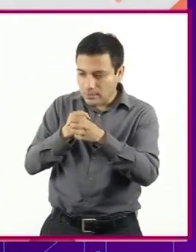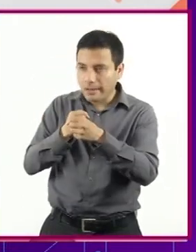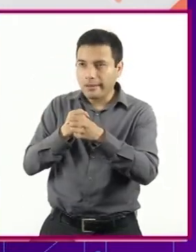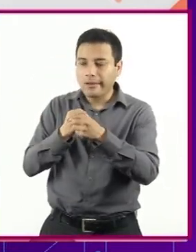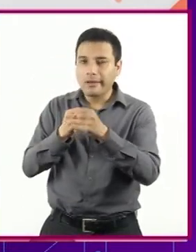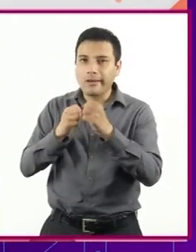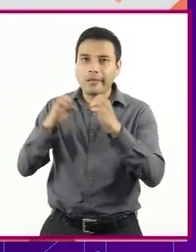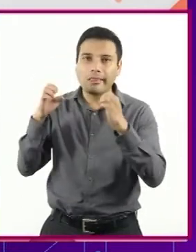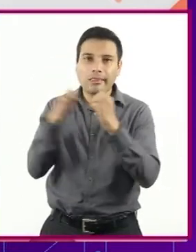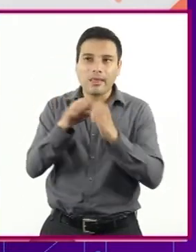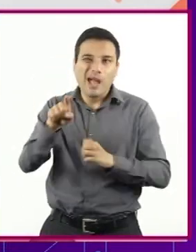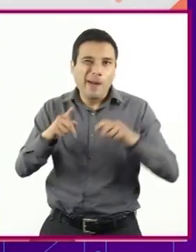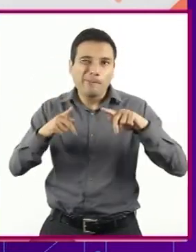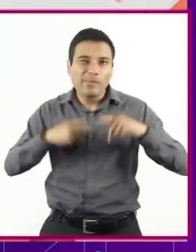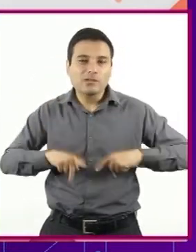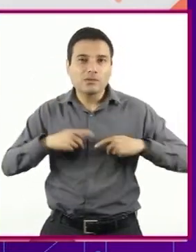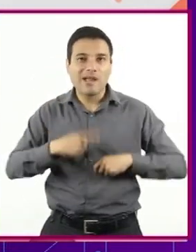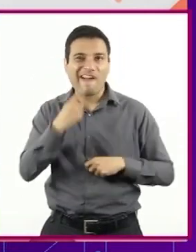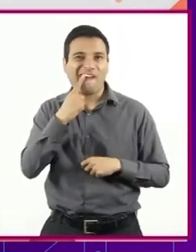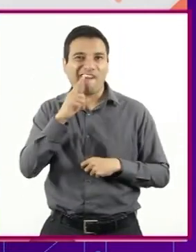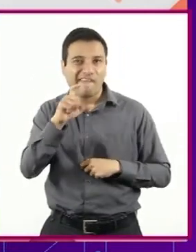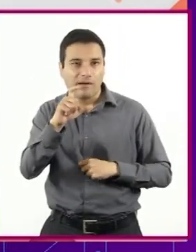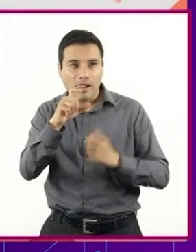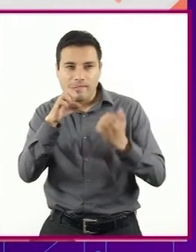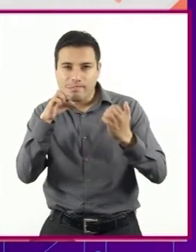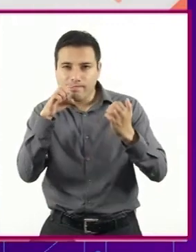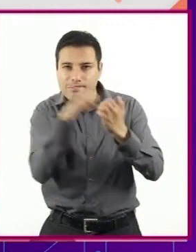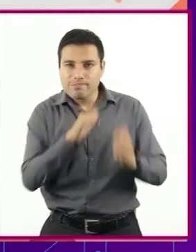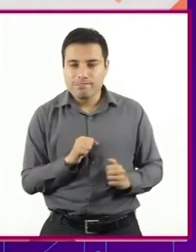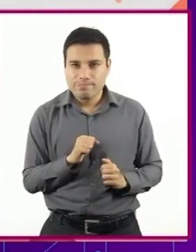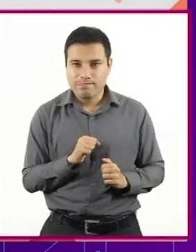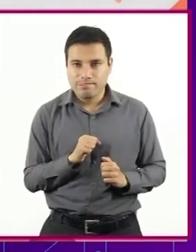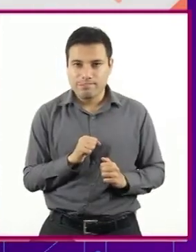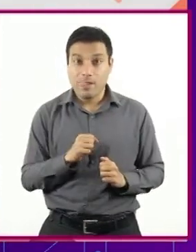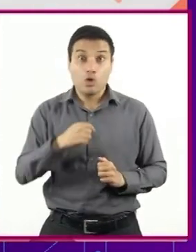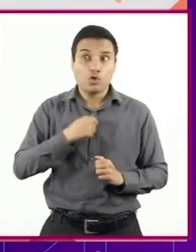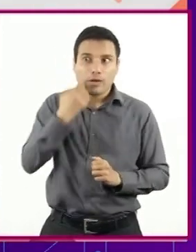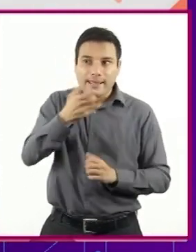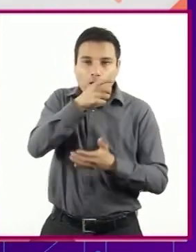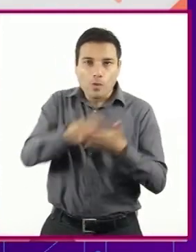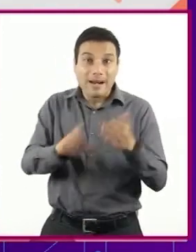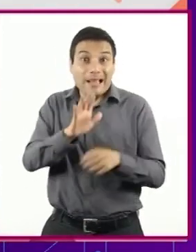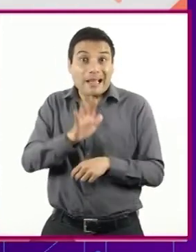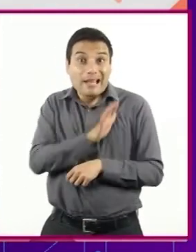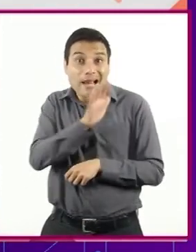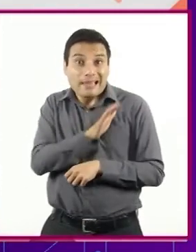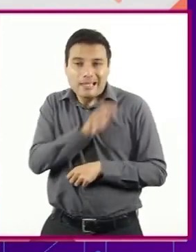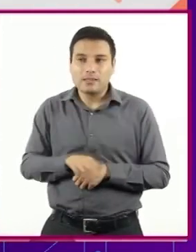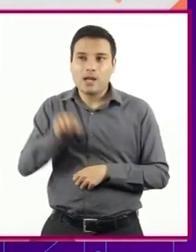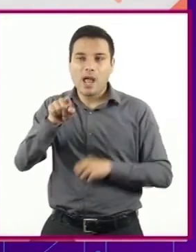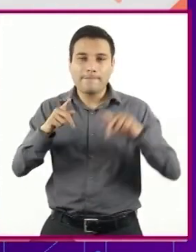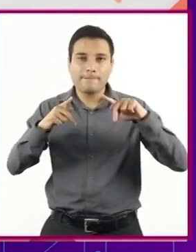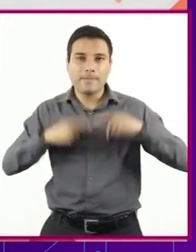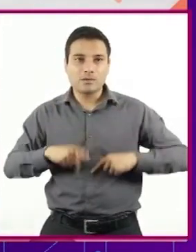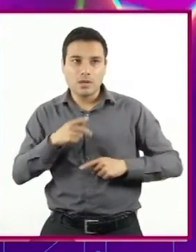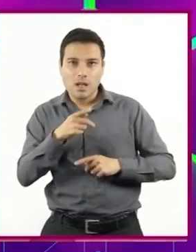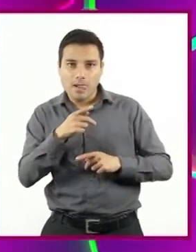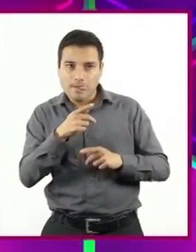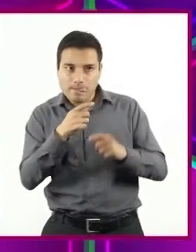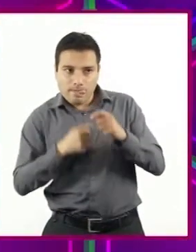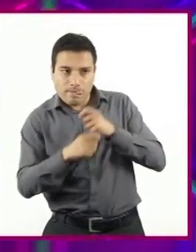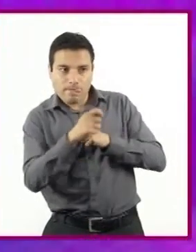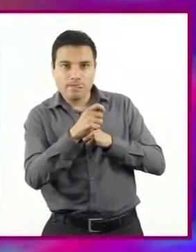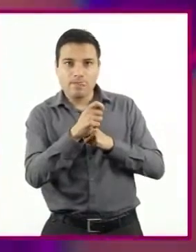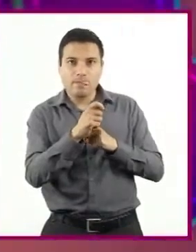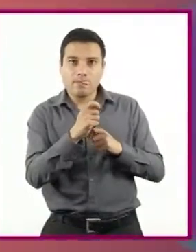engaño malicioso por el que se da alguna cosa de inferior calidad bajo la apariencia de legitimidad. ¿Les